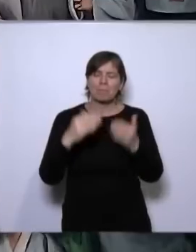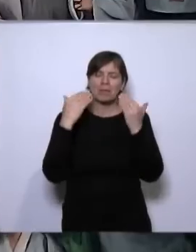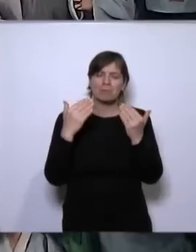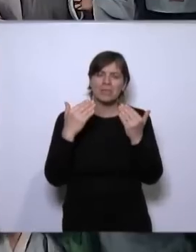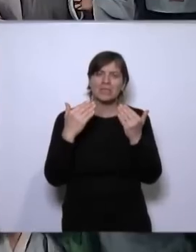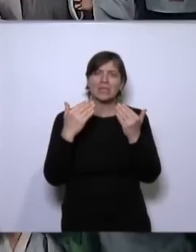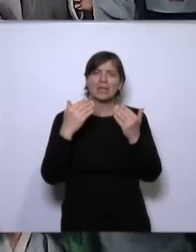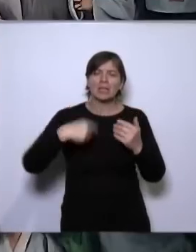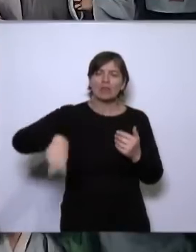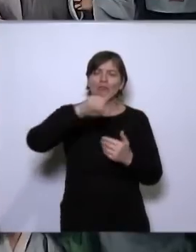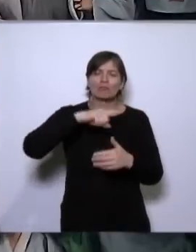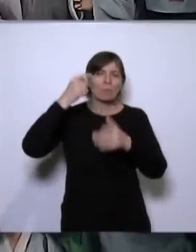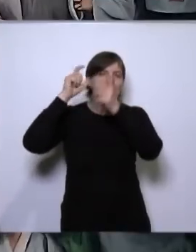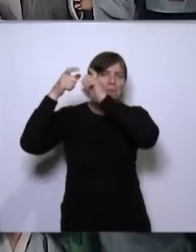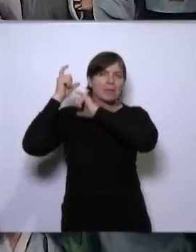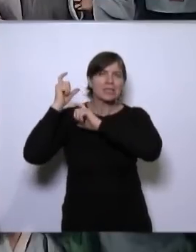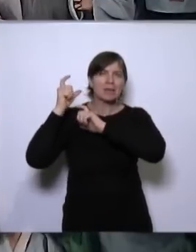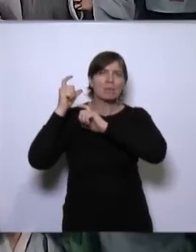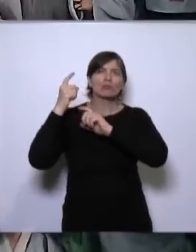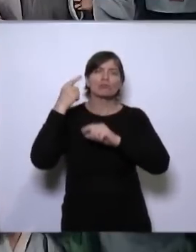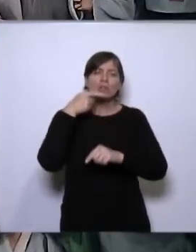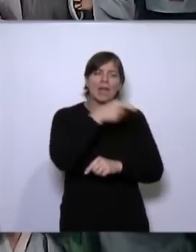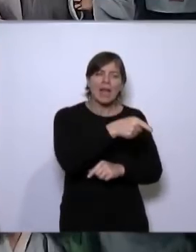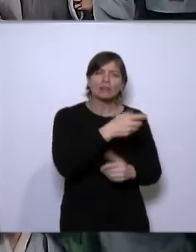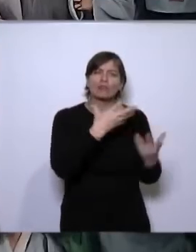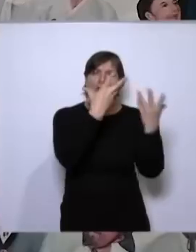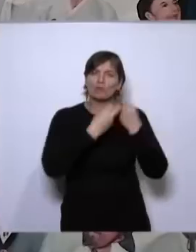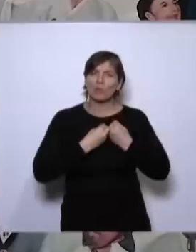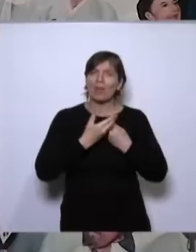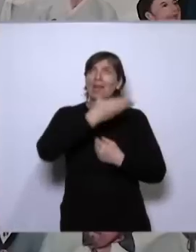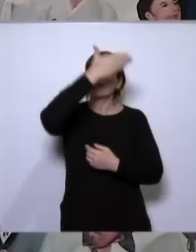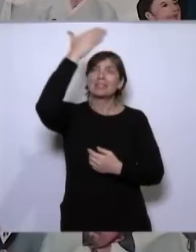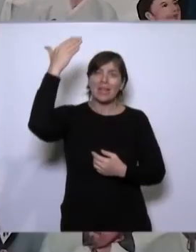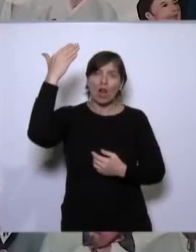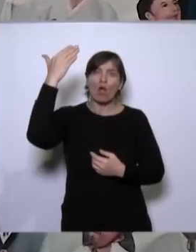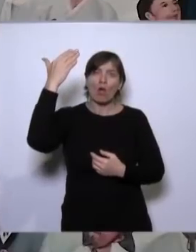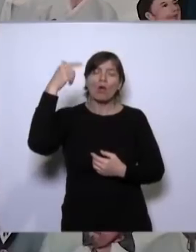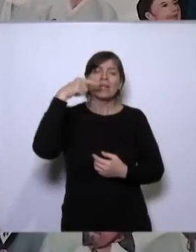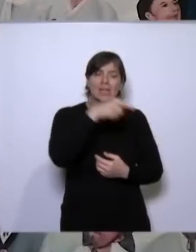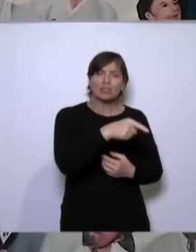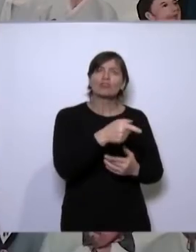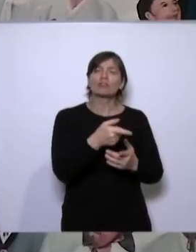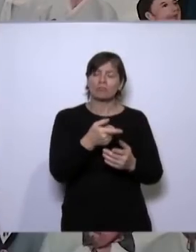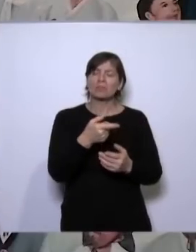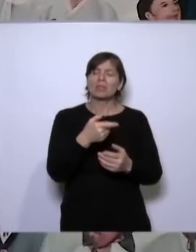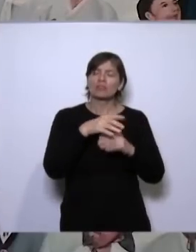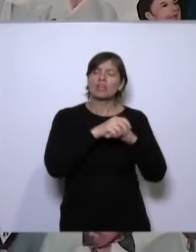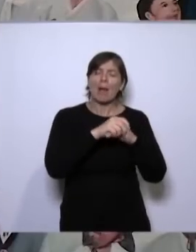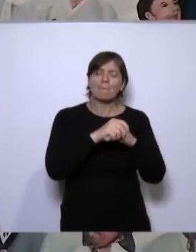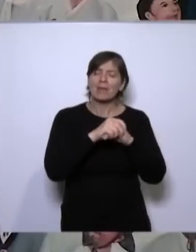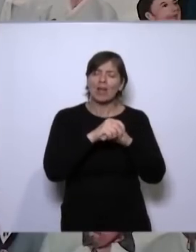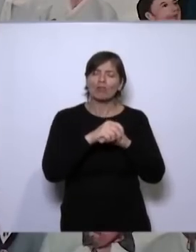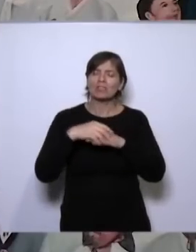Permite que experimentemos su intercesión en el cielo, ya que convertidos en amigos